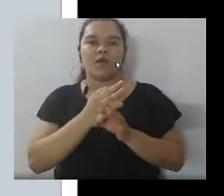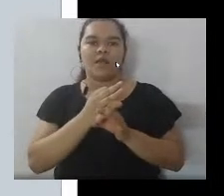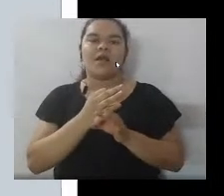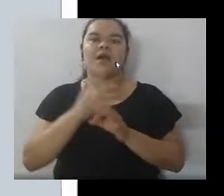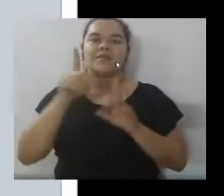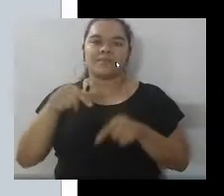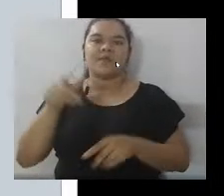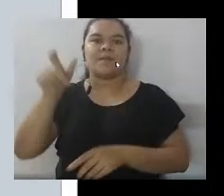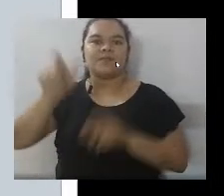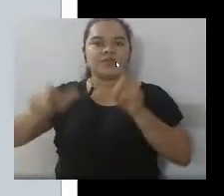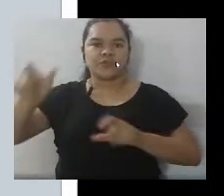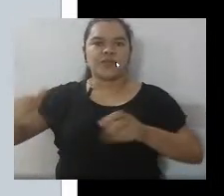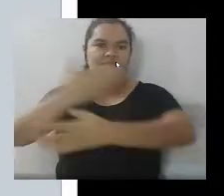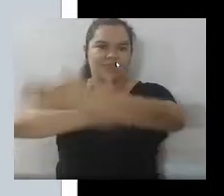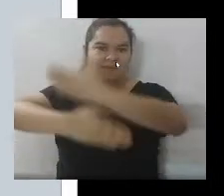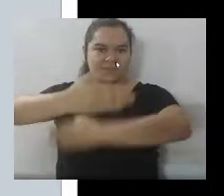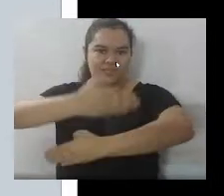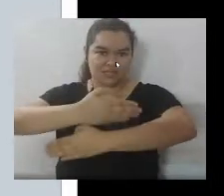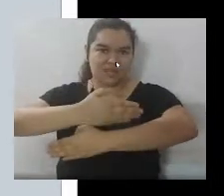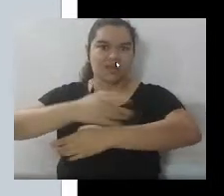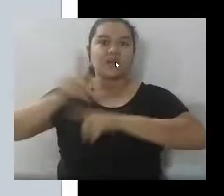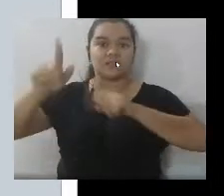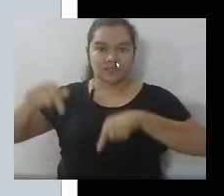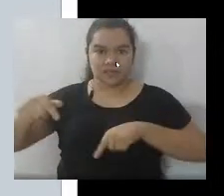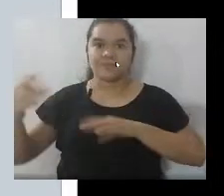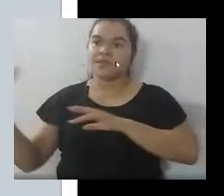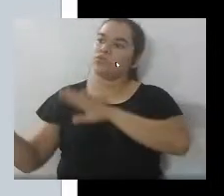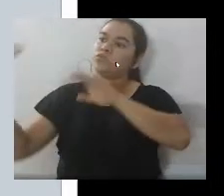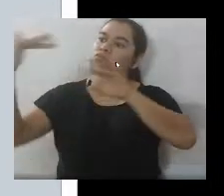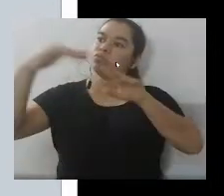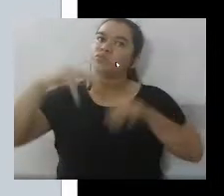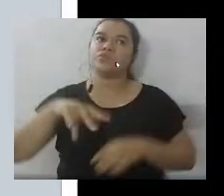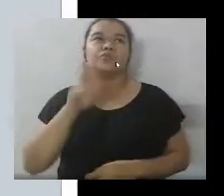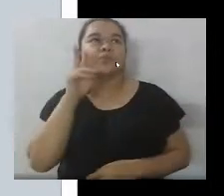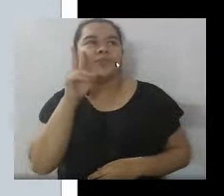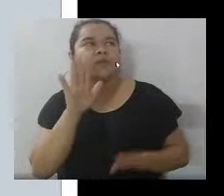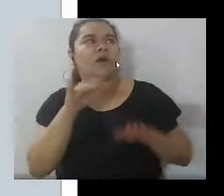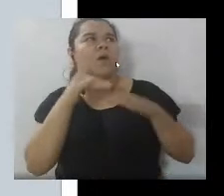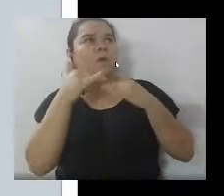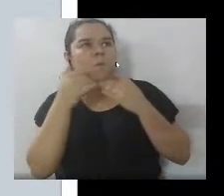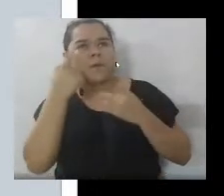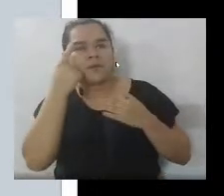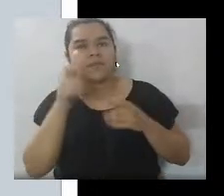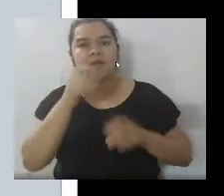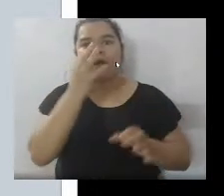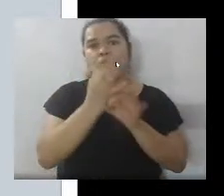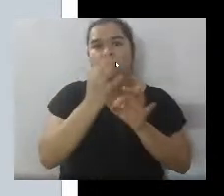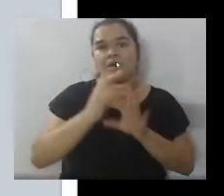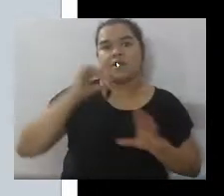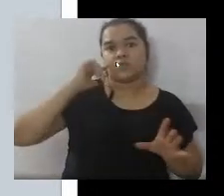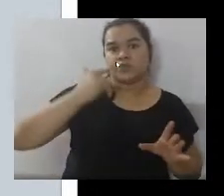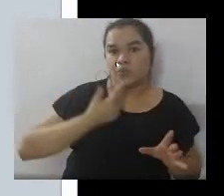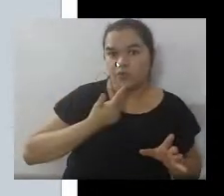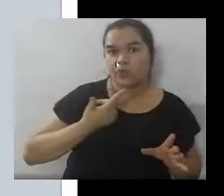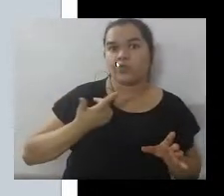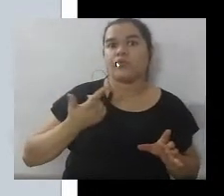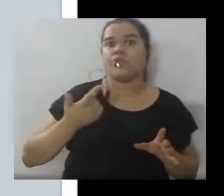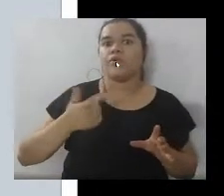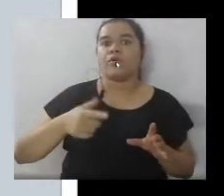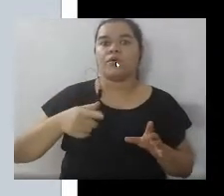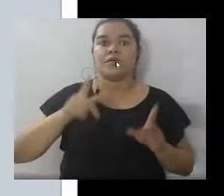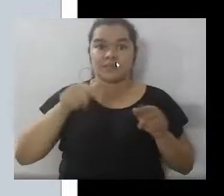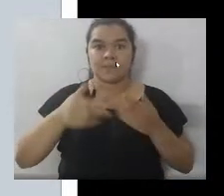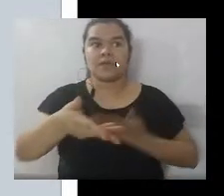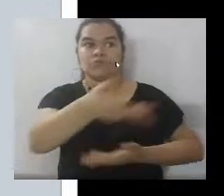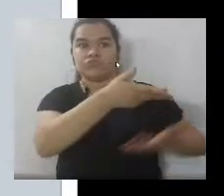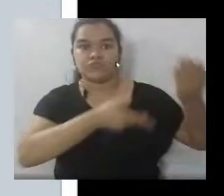capacidades diferentes que pueden acceder, donde les mostramos cómo estudiar bioquímica, escuelas de hipoacúsicos, hay una serie de trabajos de